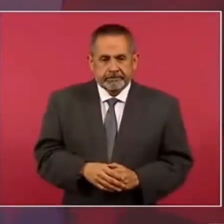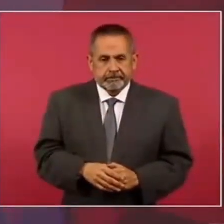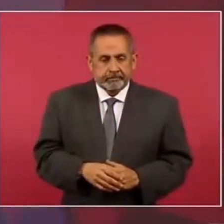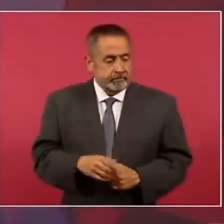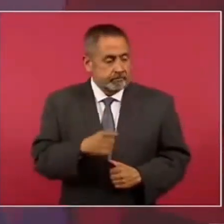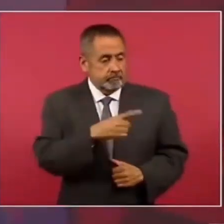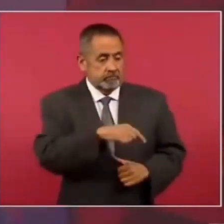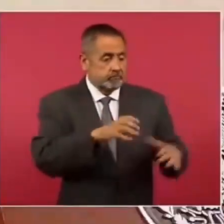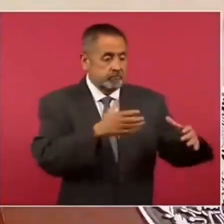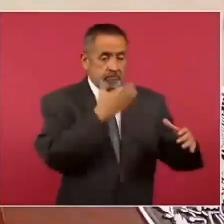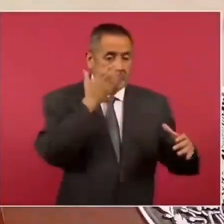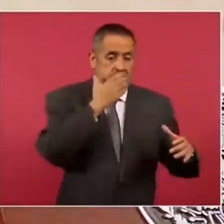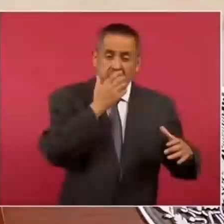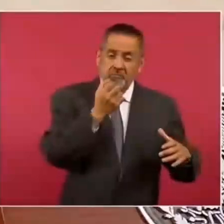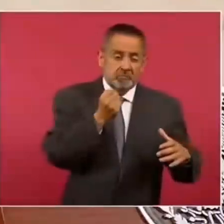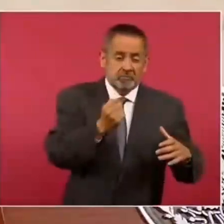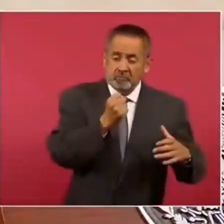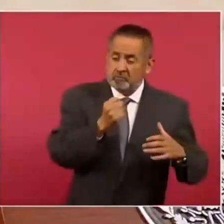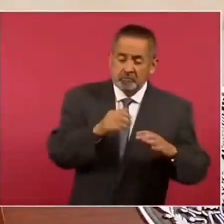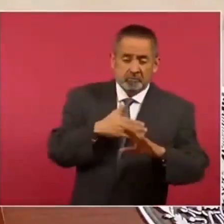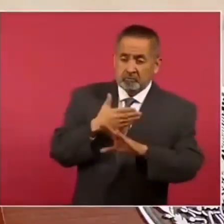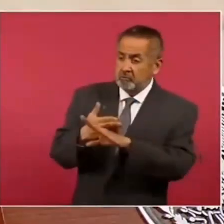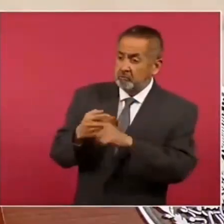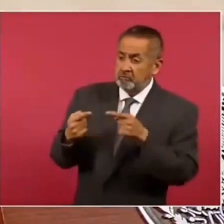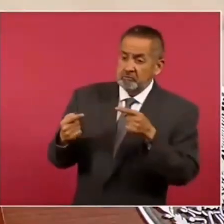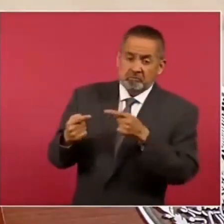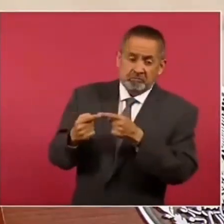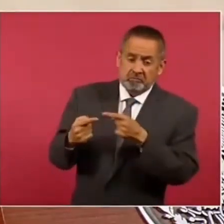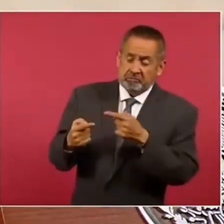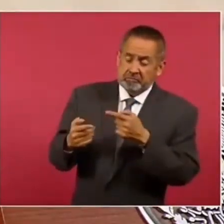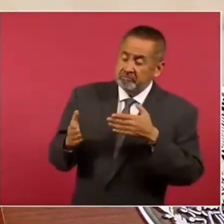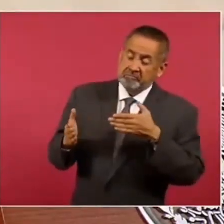los conservadores son